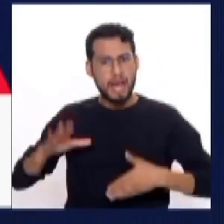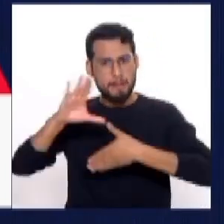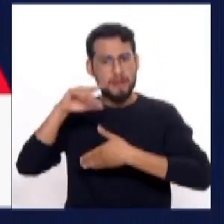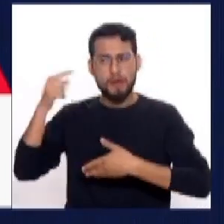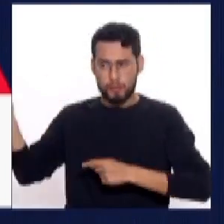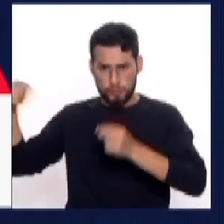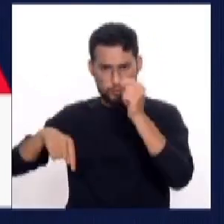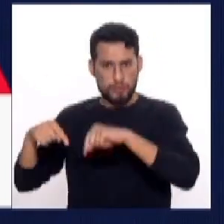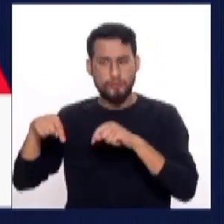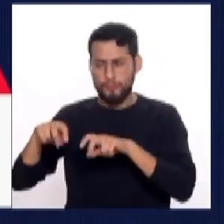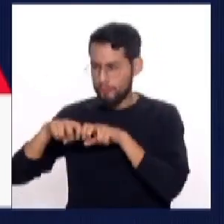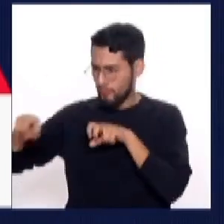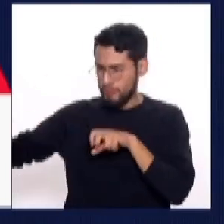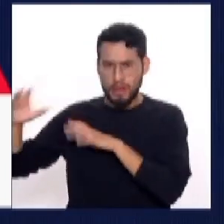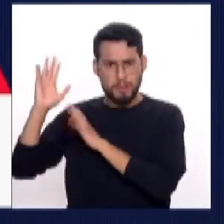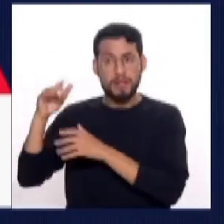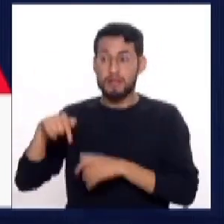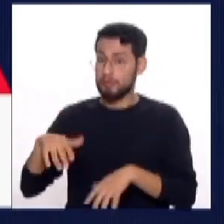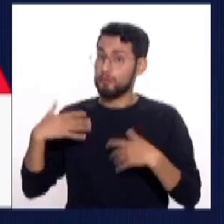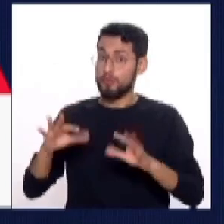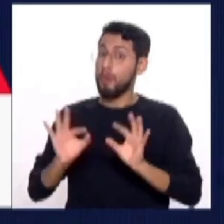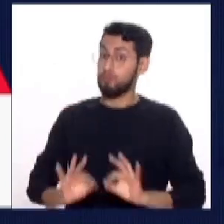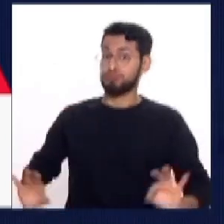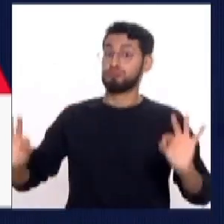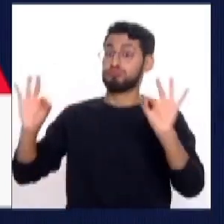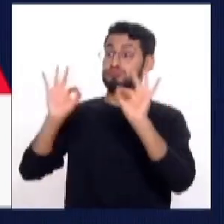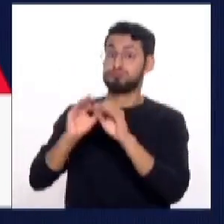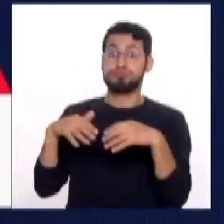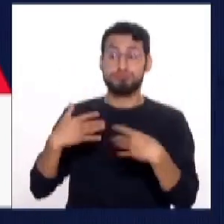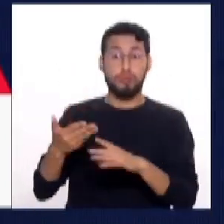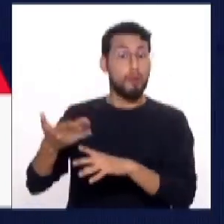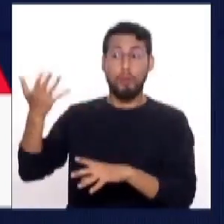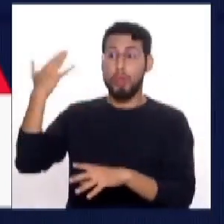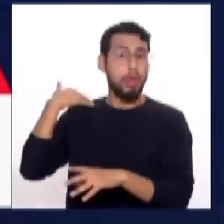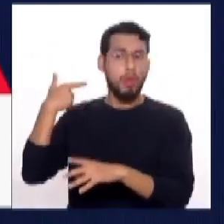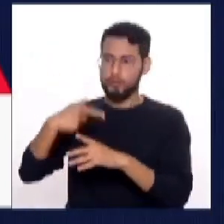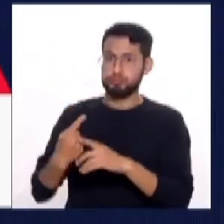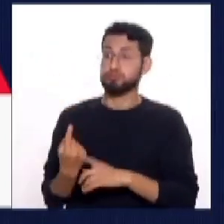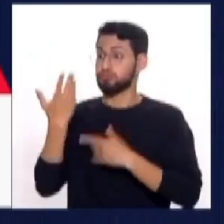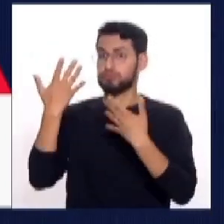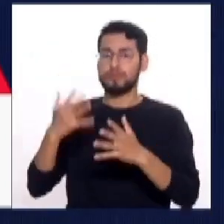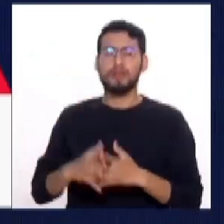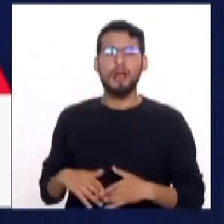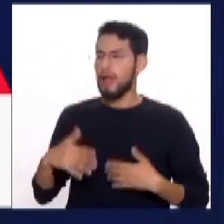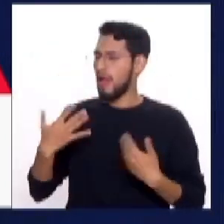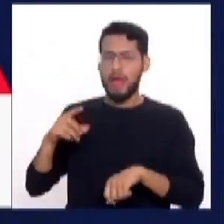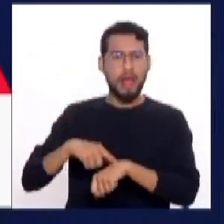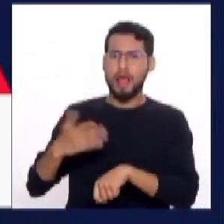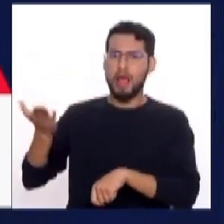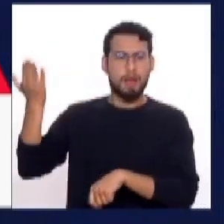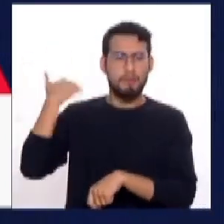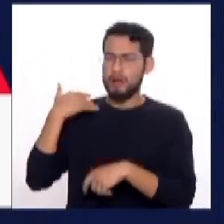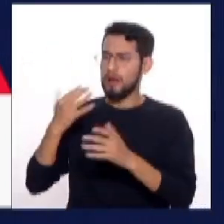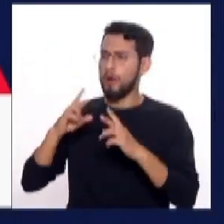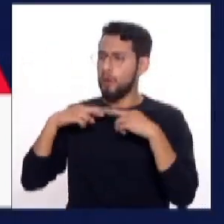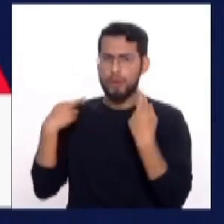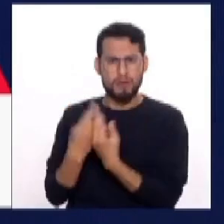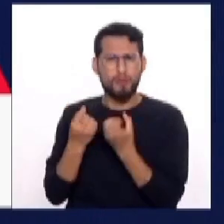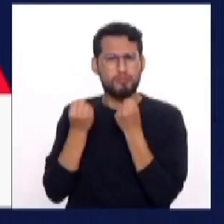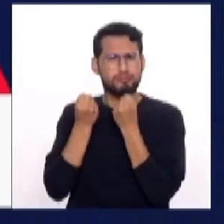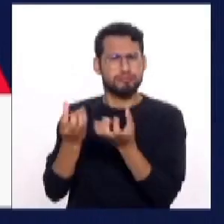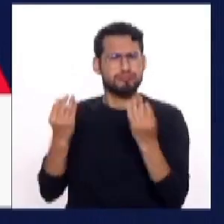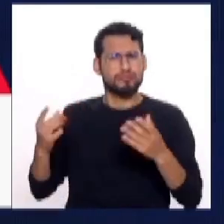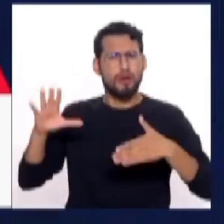pasaron por esta tarima Y esto es un evento histórico eh Ilan me dice que en ningún momento se han reunido